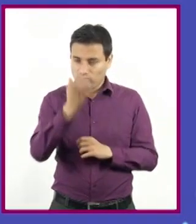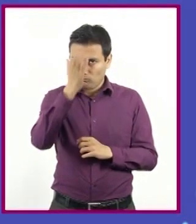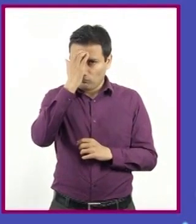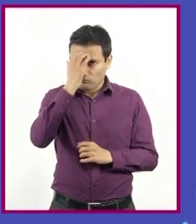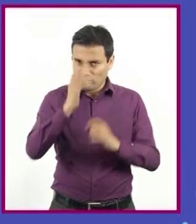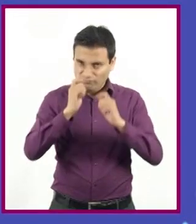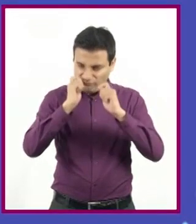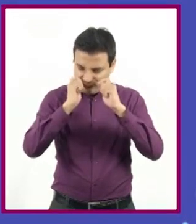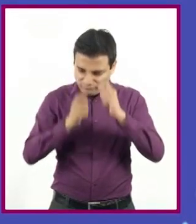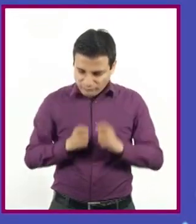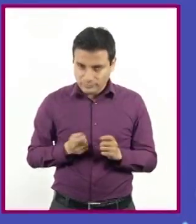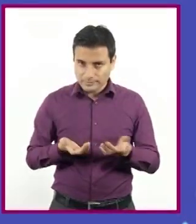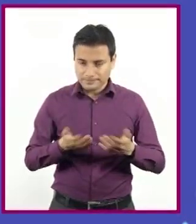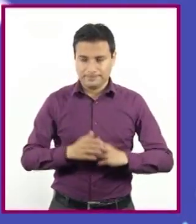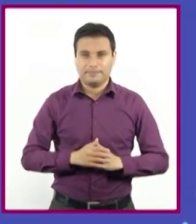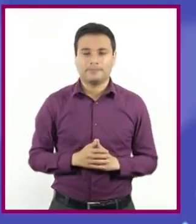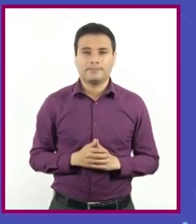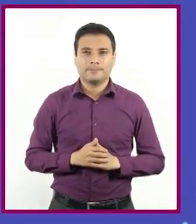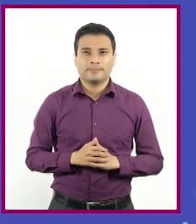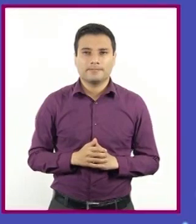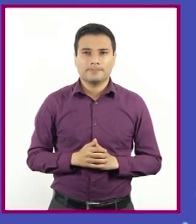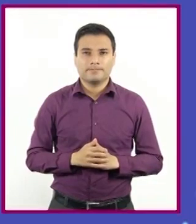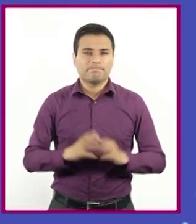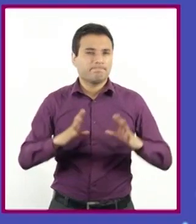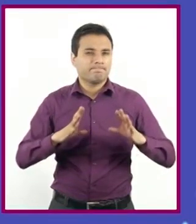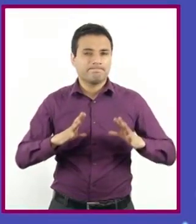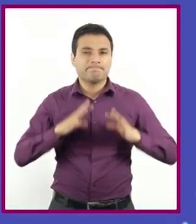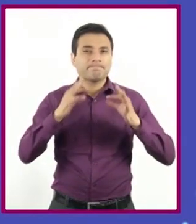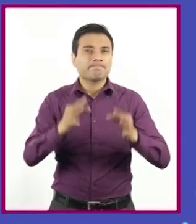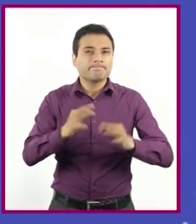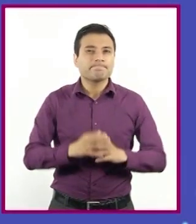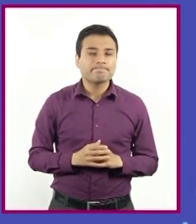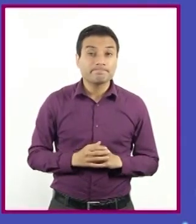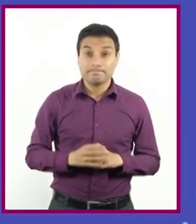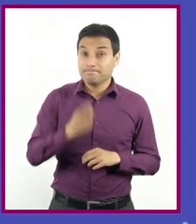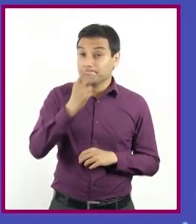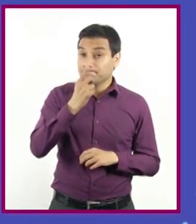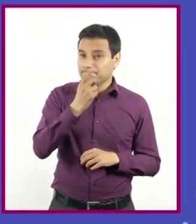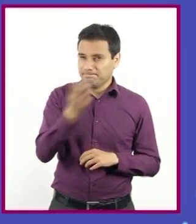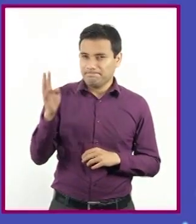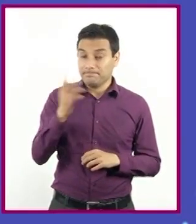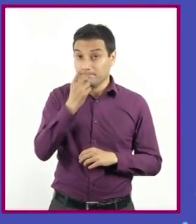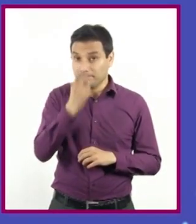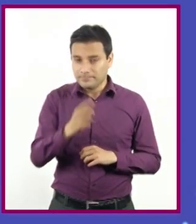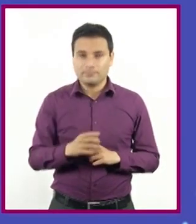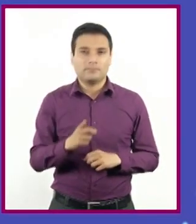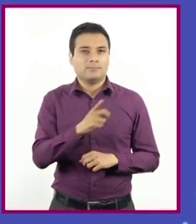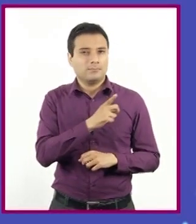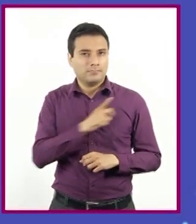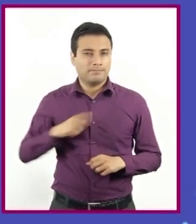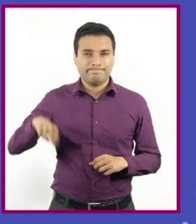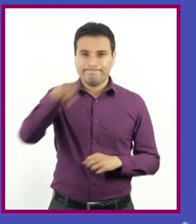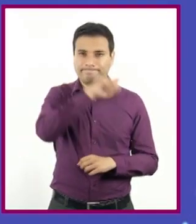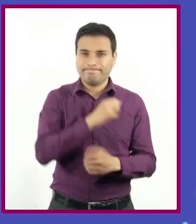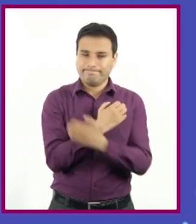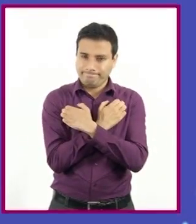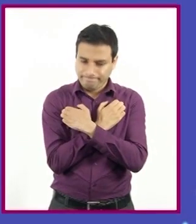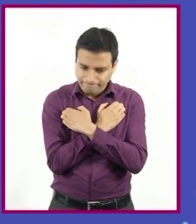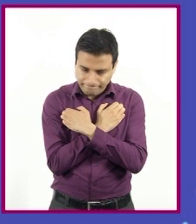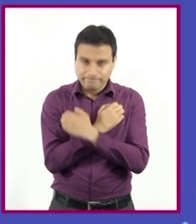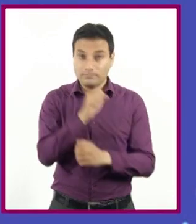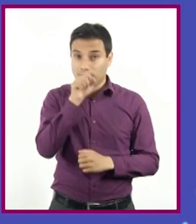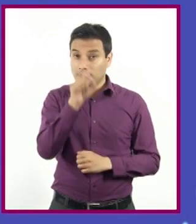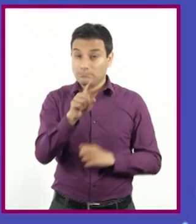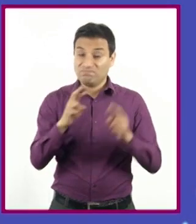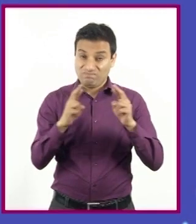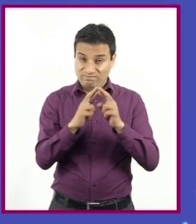del cuerpo humano. Sus fundadores siempre lo asociaron a la moral y a veces a la religión.